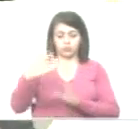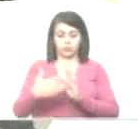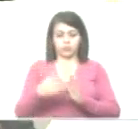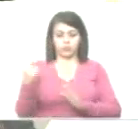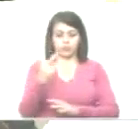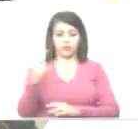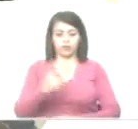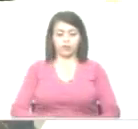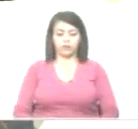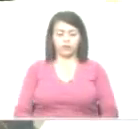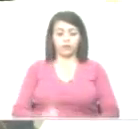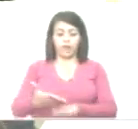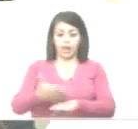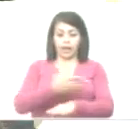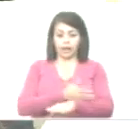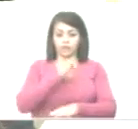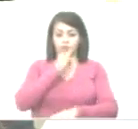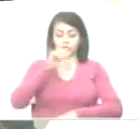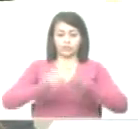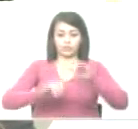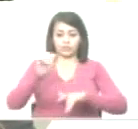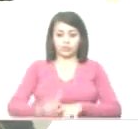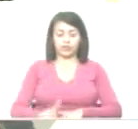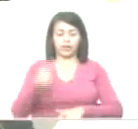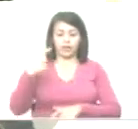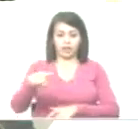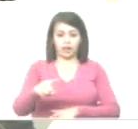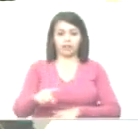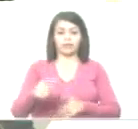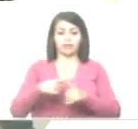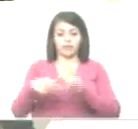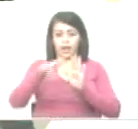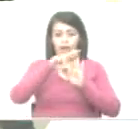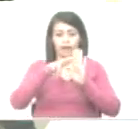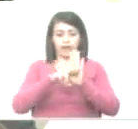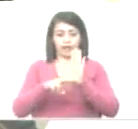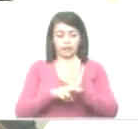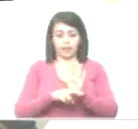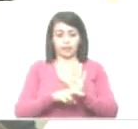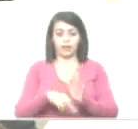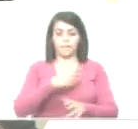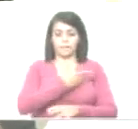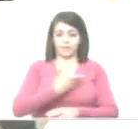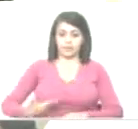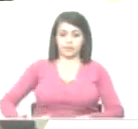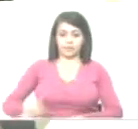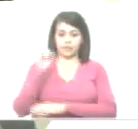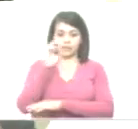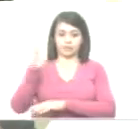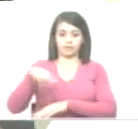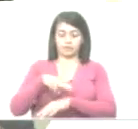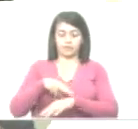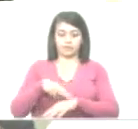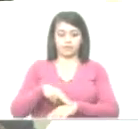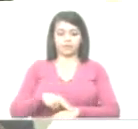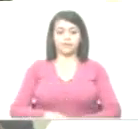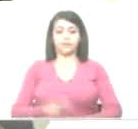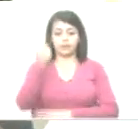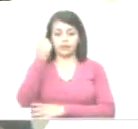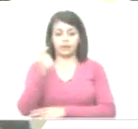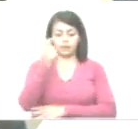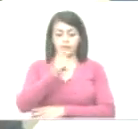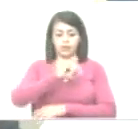2022. Previo anuncio de Secretaría de la existencia del quórum reglamentario, el presidente de la Asamblea Nacional,